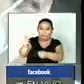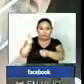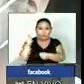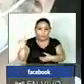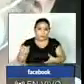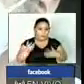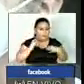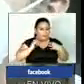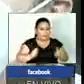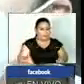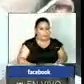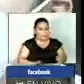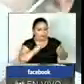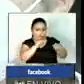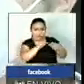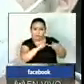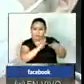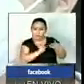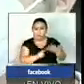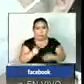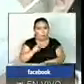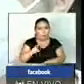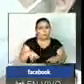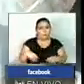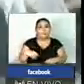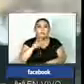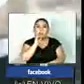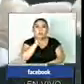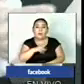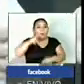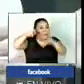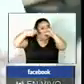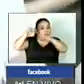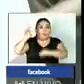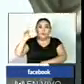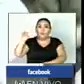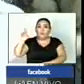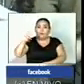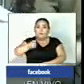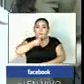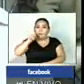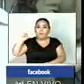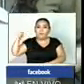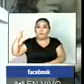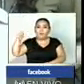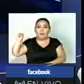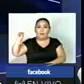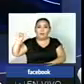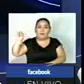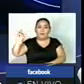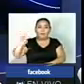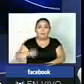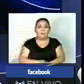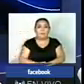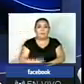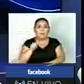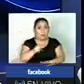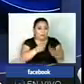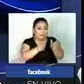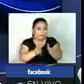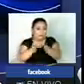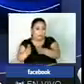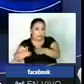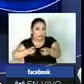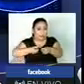desmiente los señalamientos. Con imágenes de Roberto Martínez, Inmar Batres, Noticiero Hechos. Y el manejo que ha hecho el